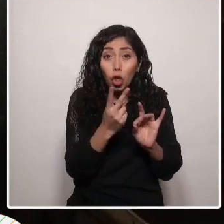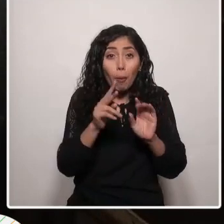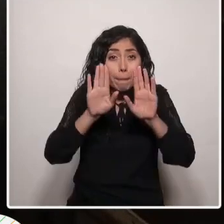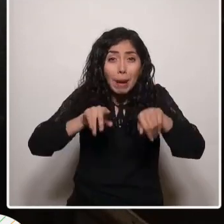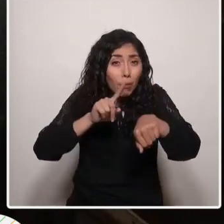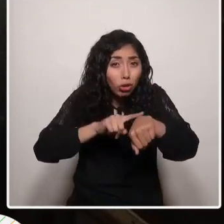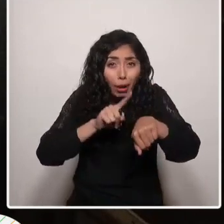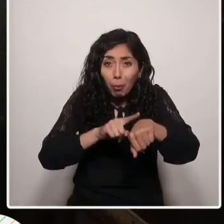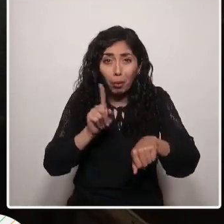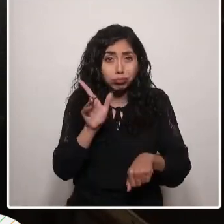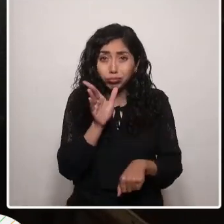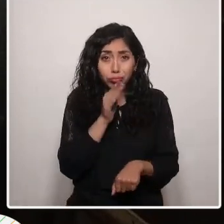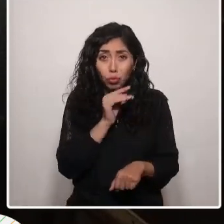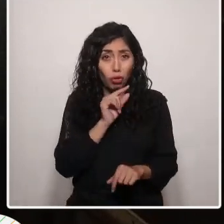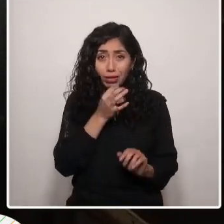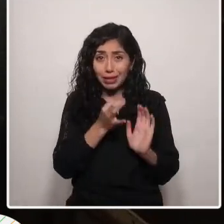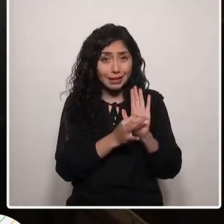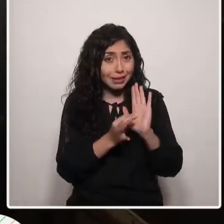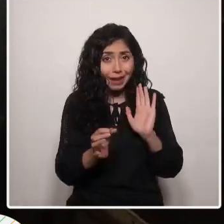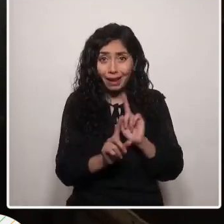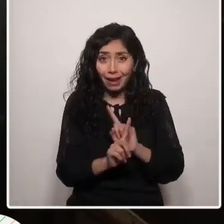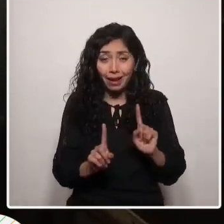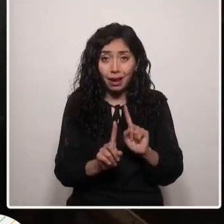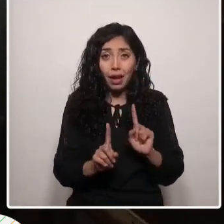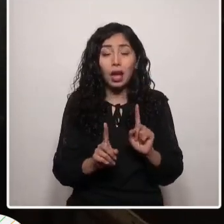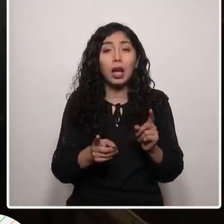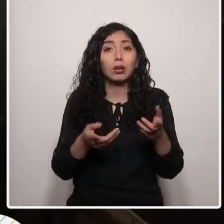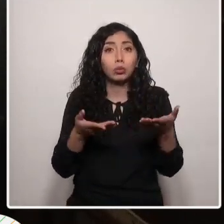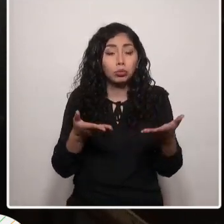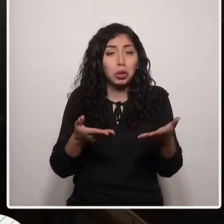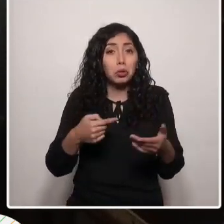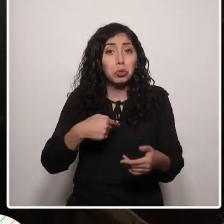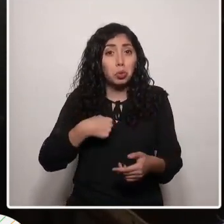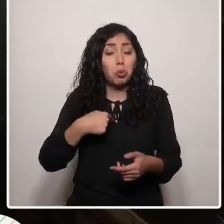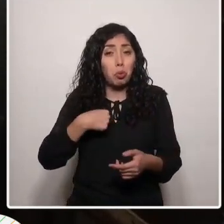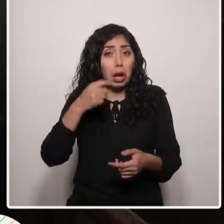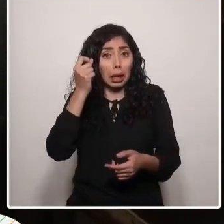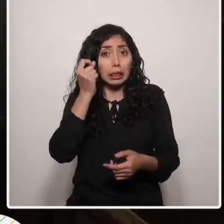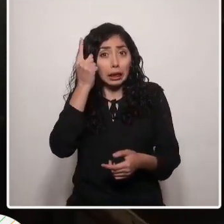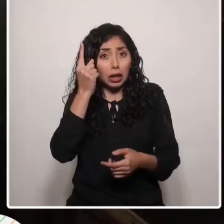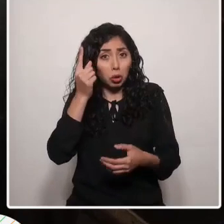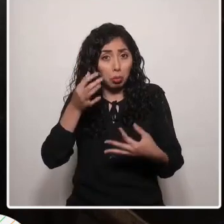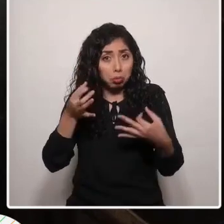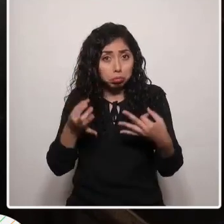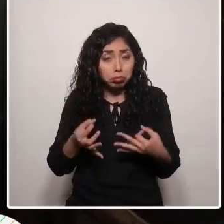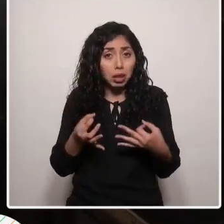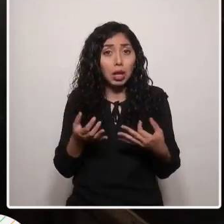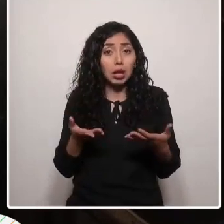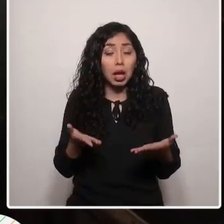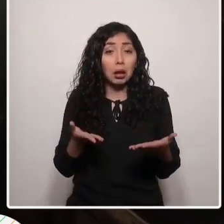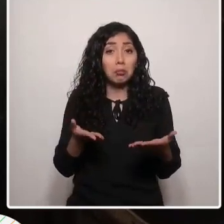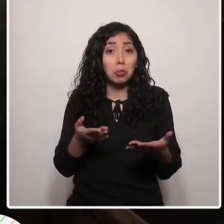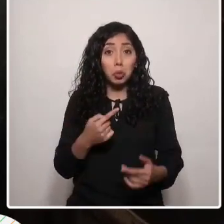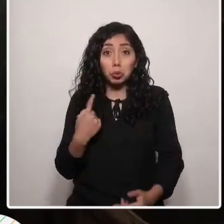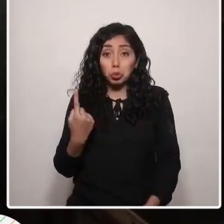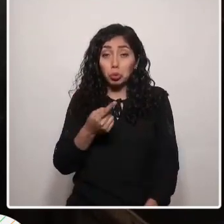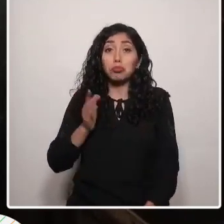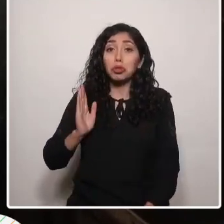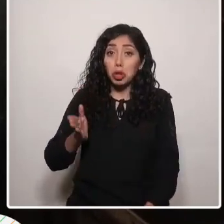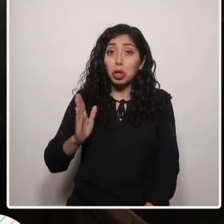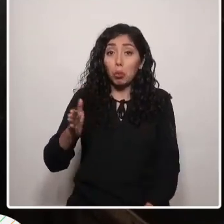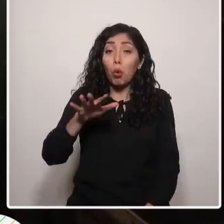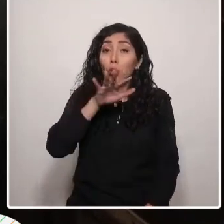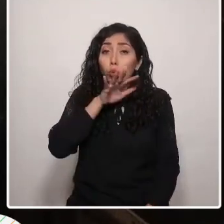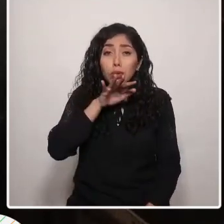acto. En consecuencia, a mi entender, la interpretación correcta es que sigamos utilizando las normas